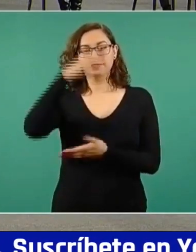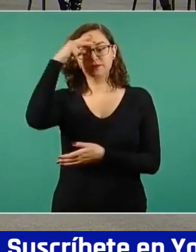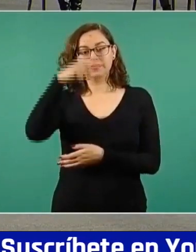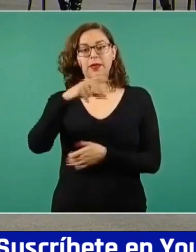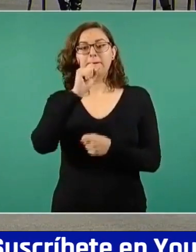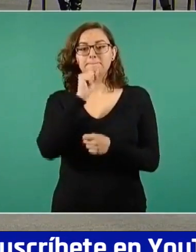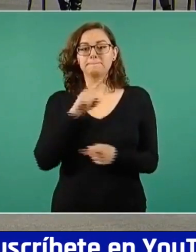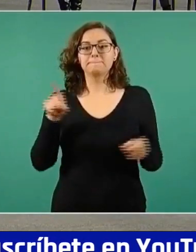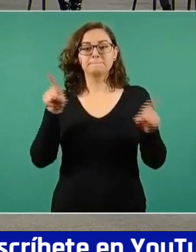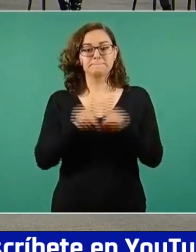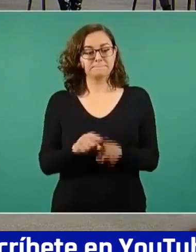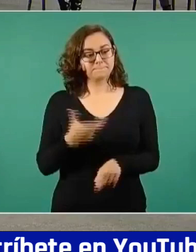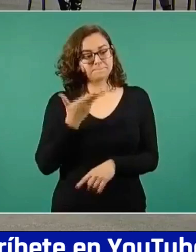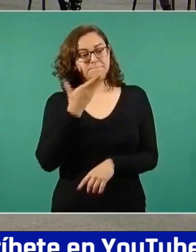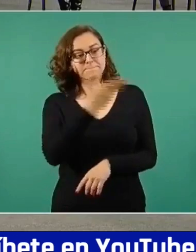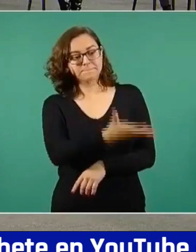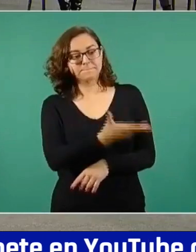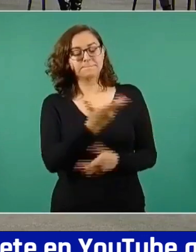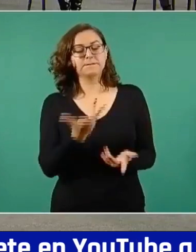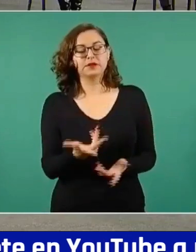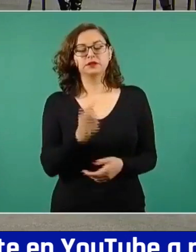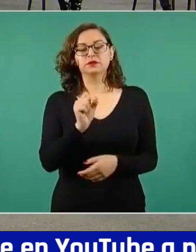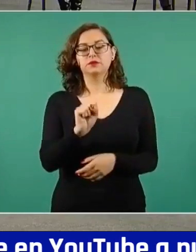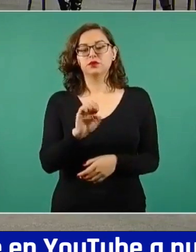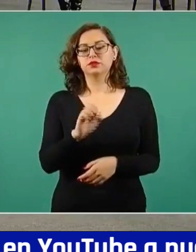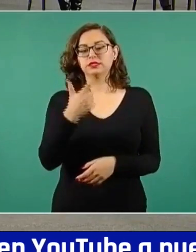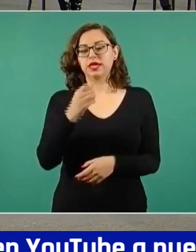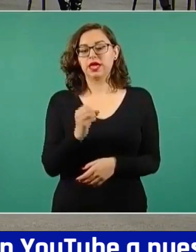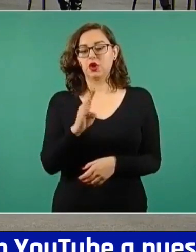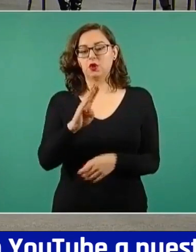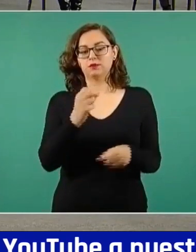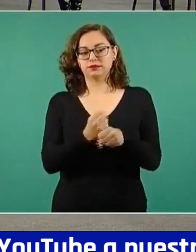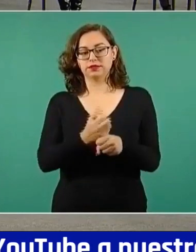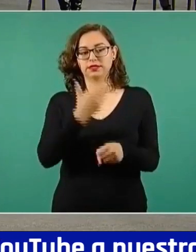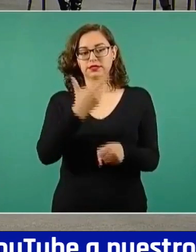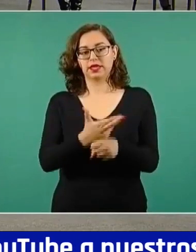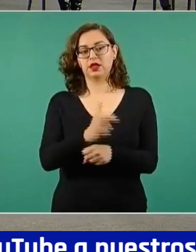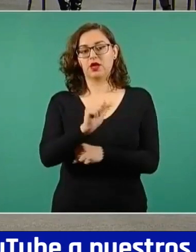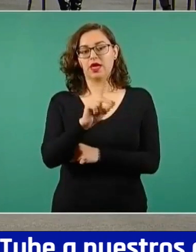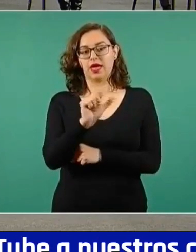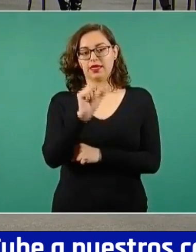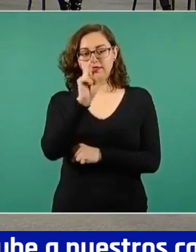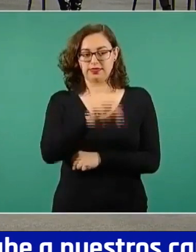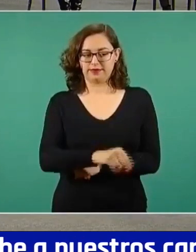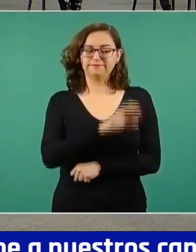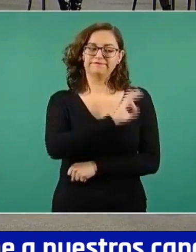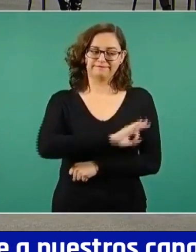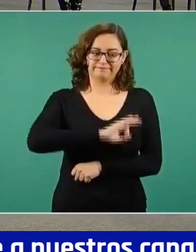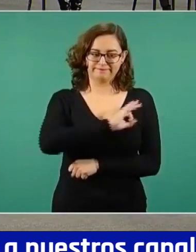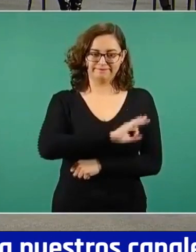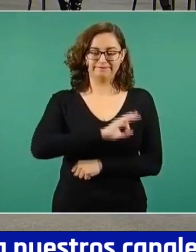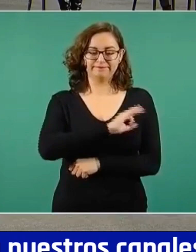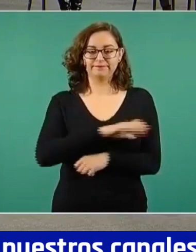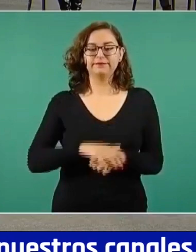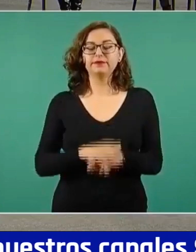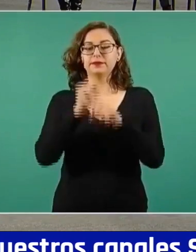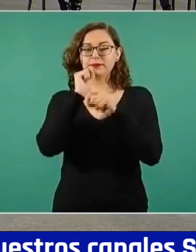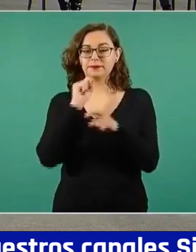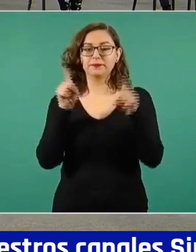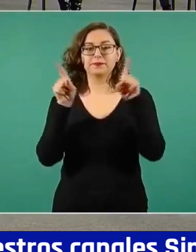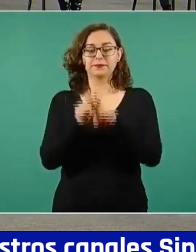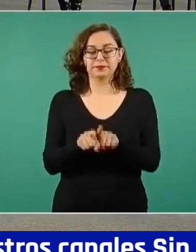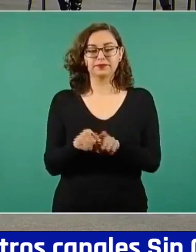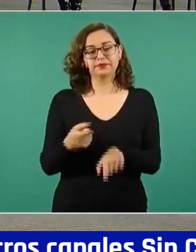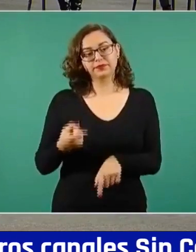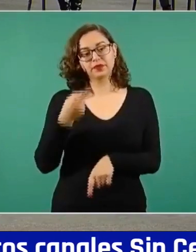Gobernación, con una felicitación por su reciente designación, a la señora Carmen Lebrija de Suinaga, mi esposa, y a José Antonio Monroy